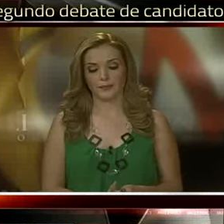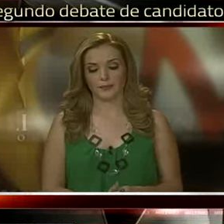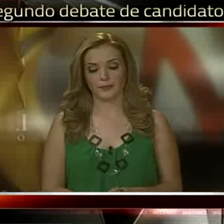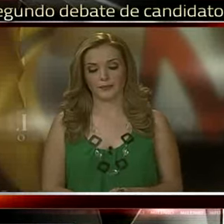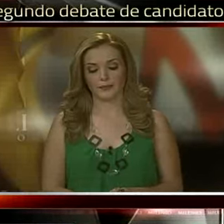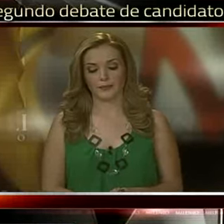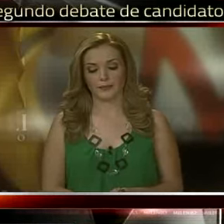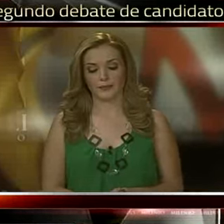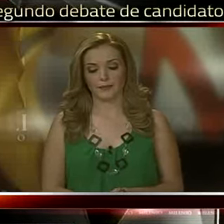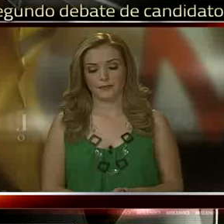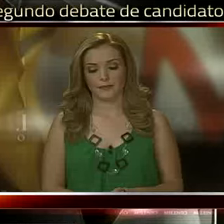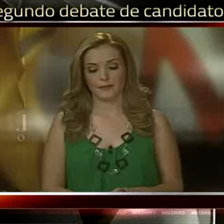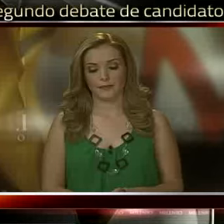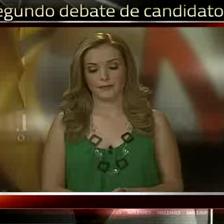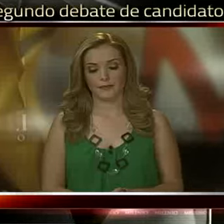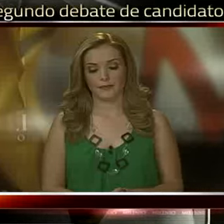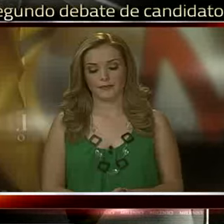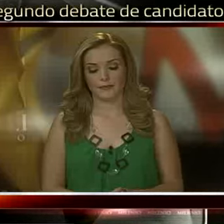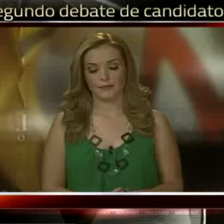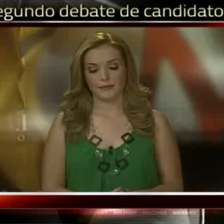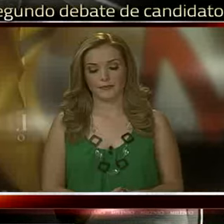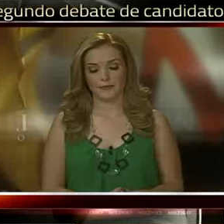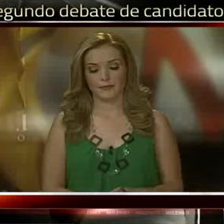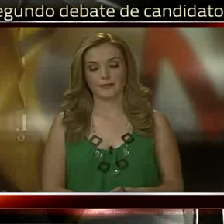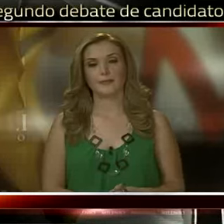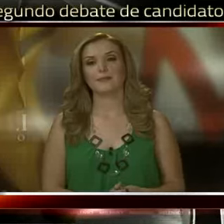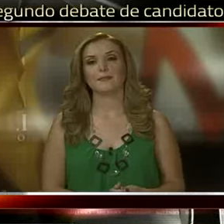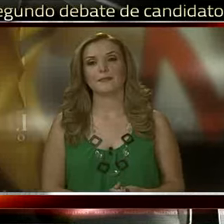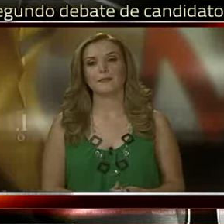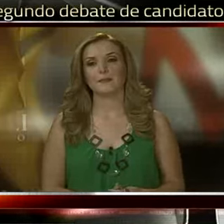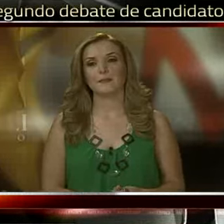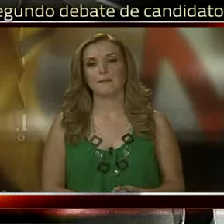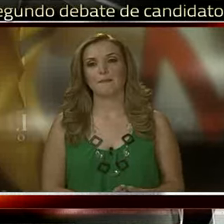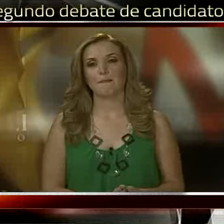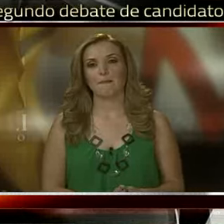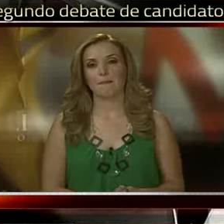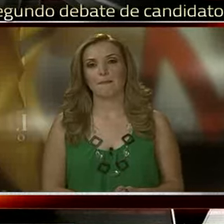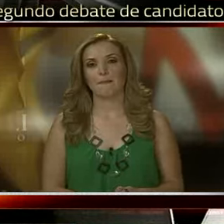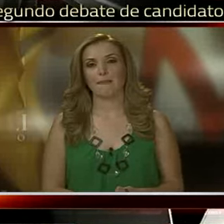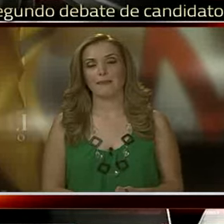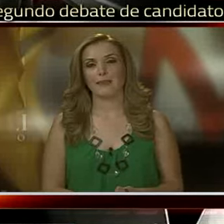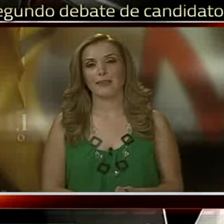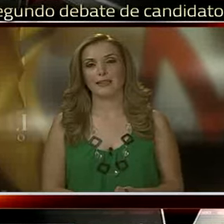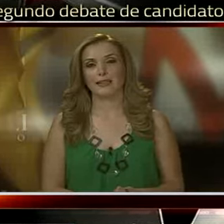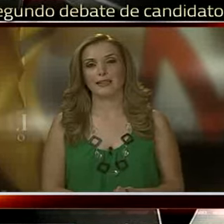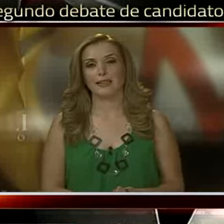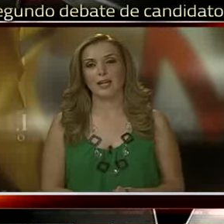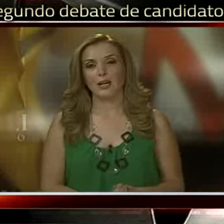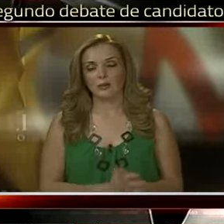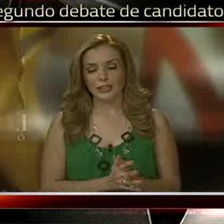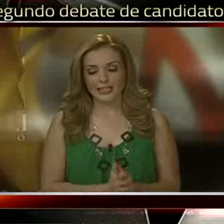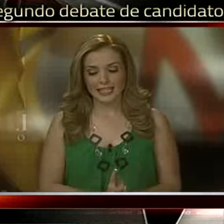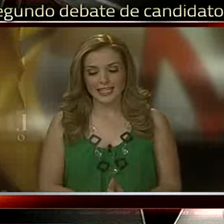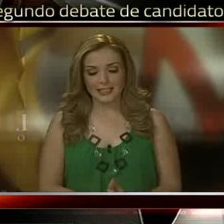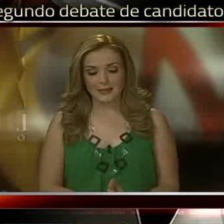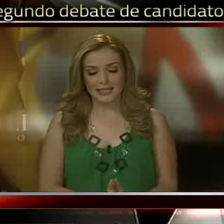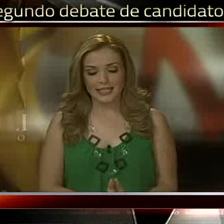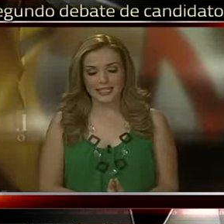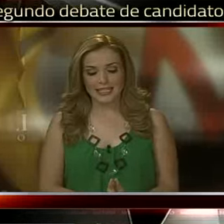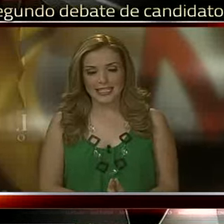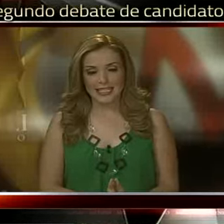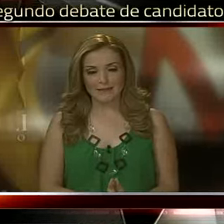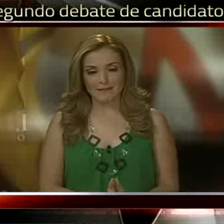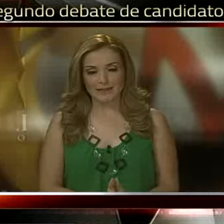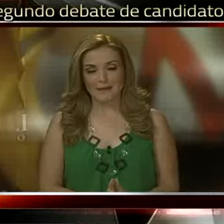la gente está esperando al momento de emitir su voto hacerlo con conciencia para quien él crea que es la mejor opción. ¿Usted cree,